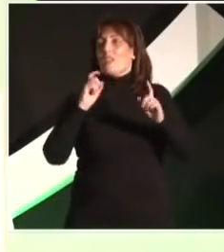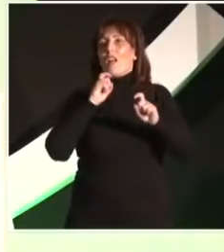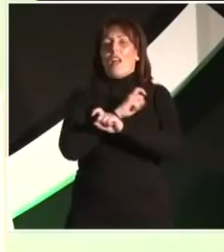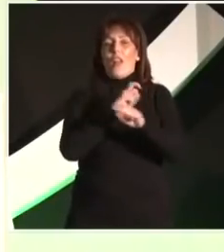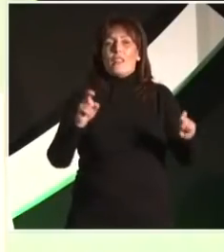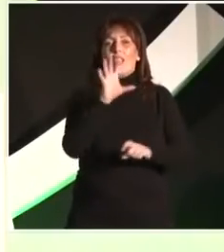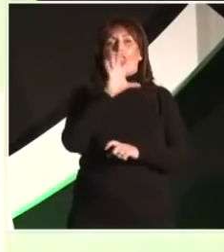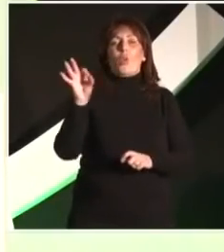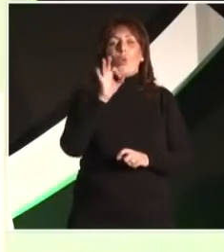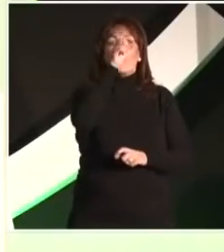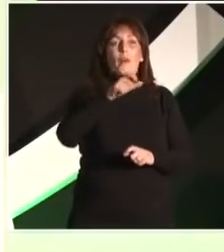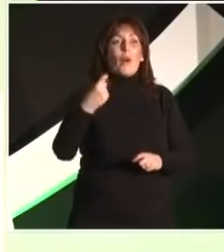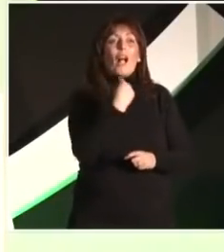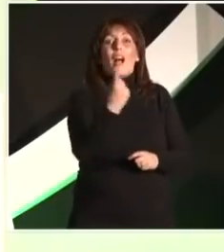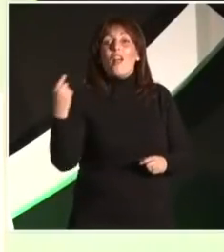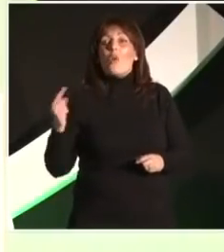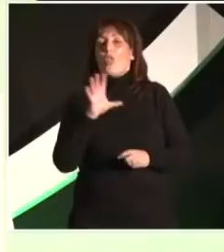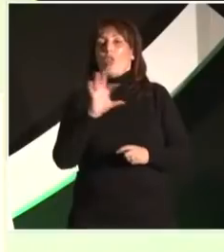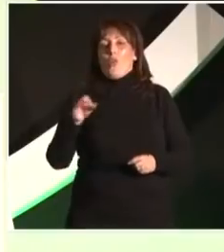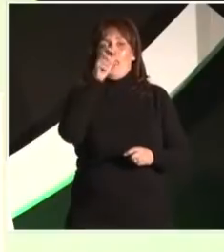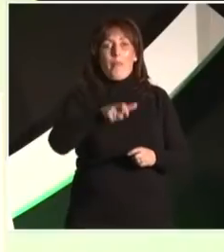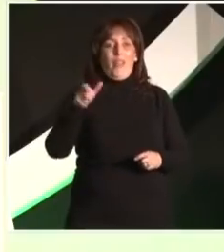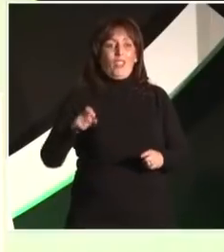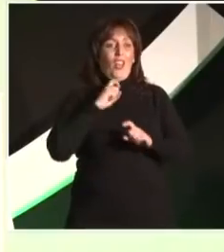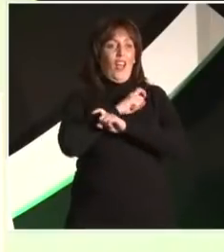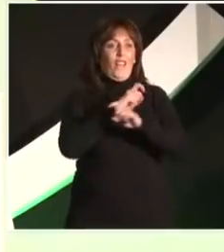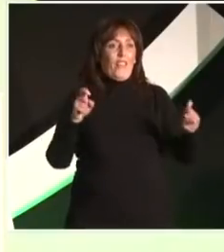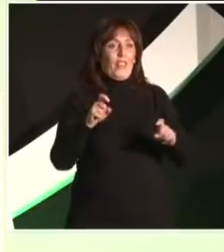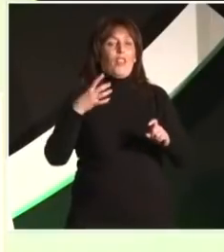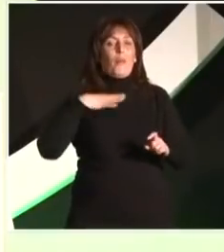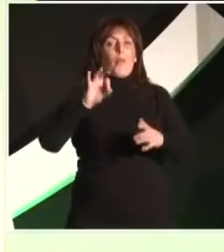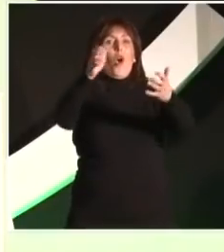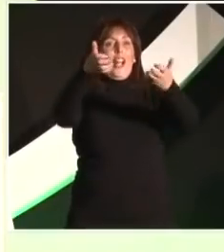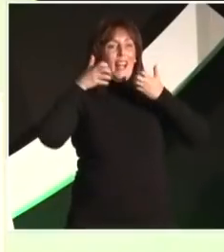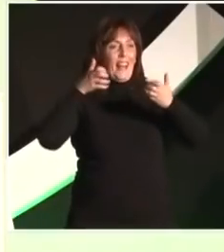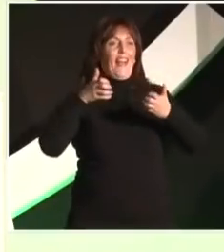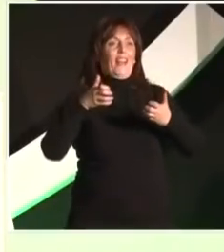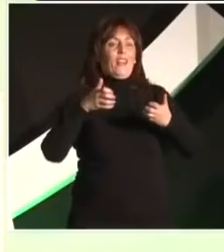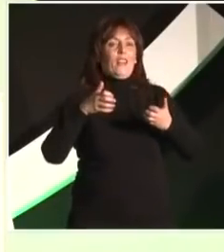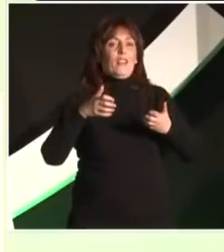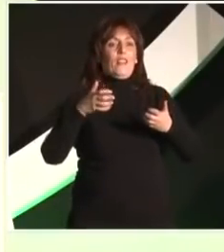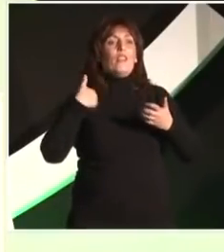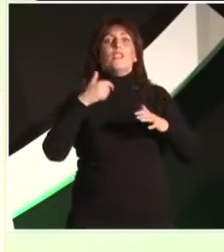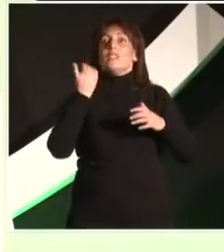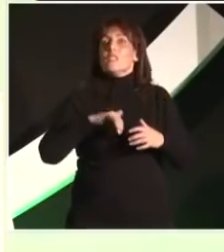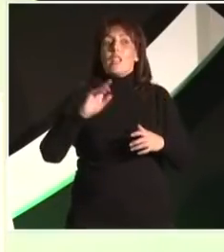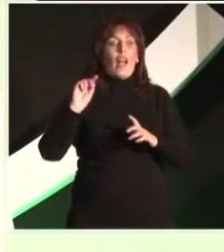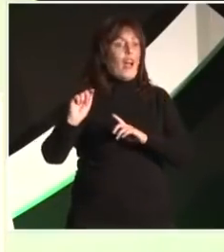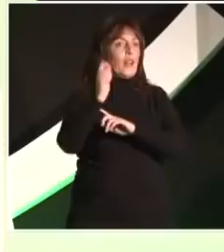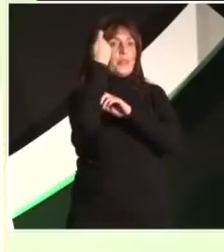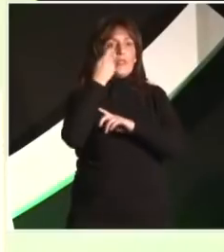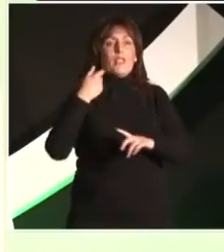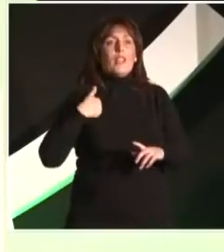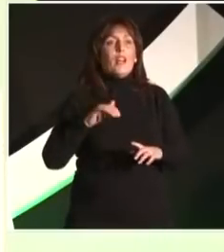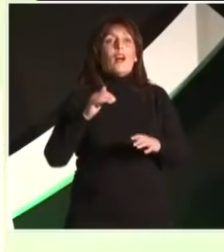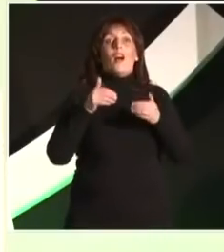50 personas, cada uno y cada una de vosotras. Que solo así podemos ganar, que nos estamos jugando la victoria en los